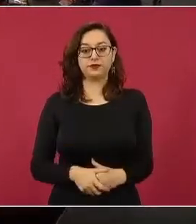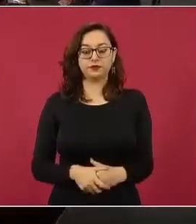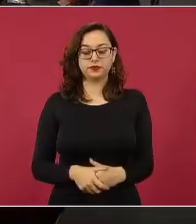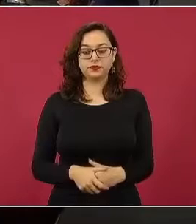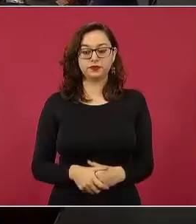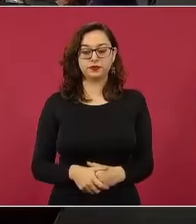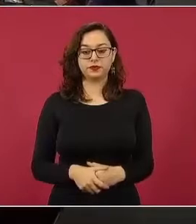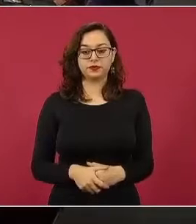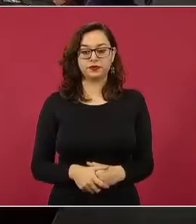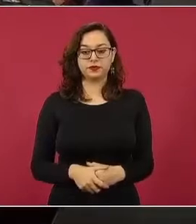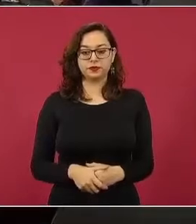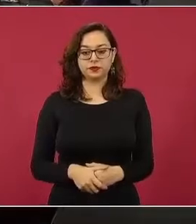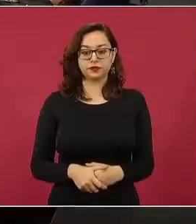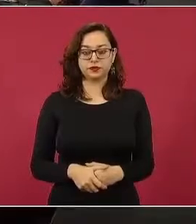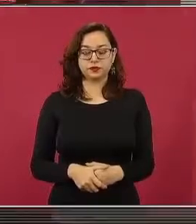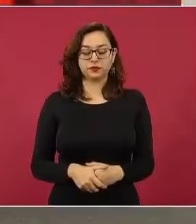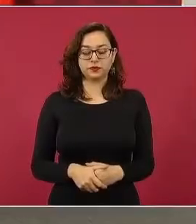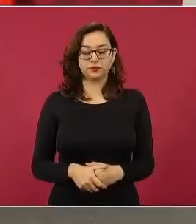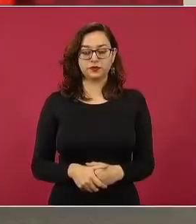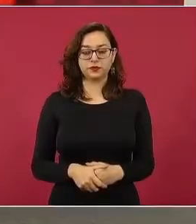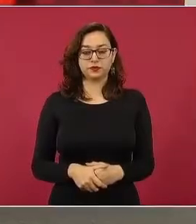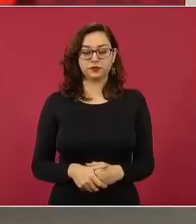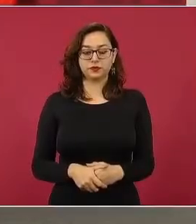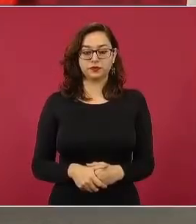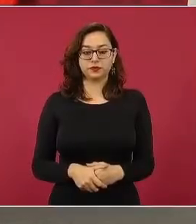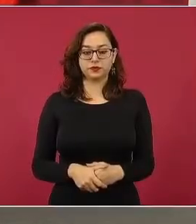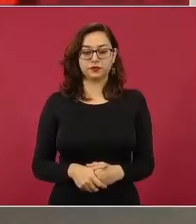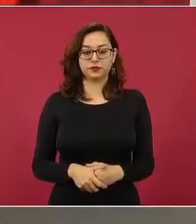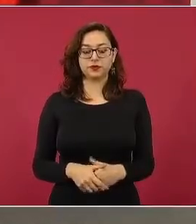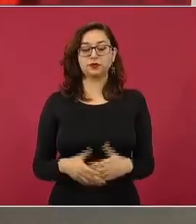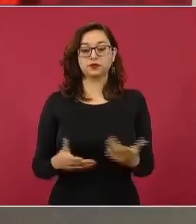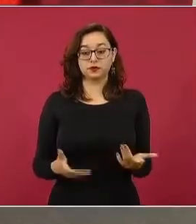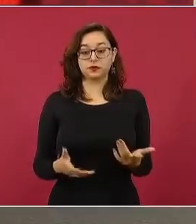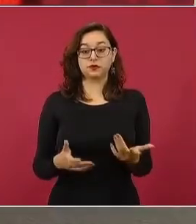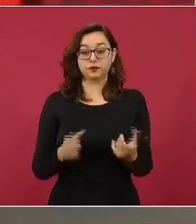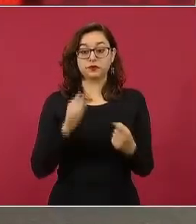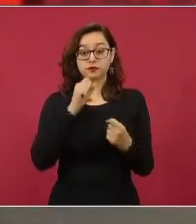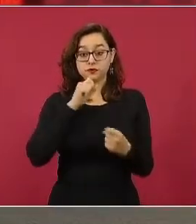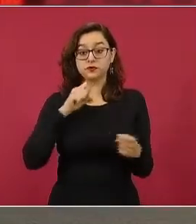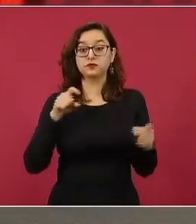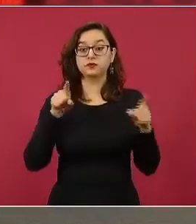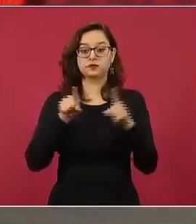se va a visitar todo el país,